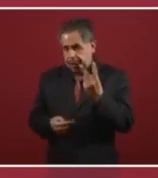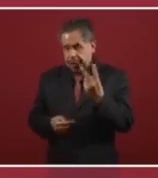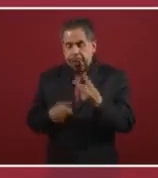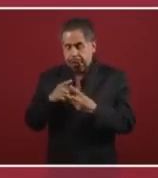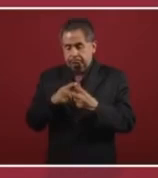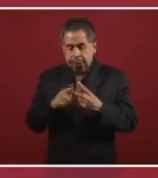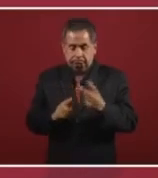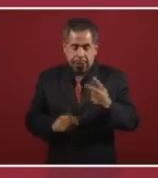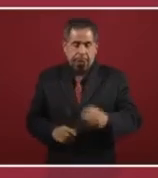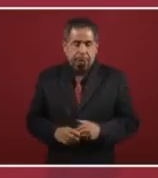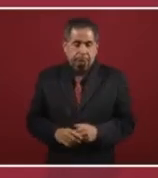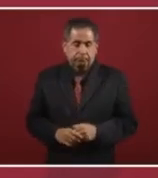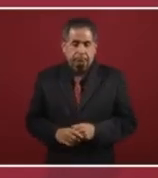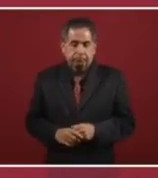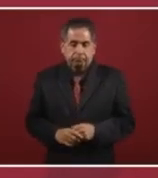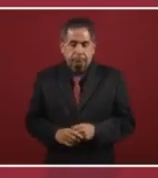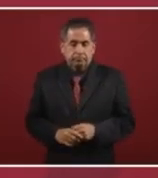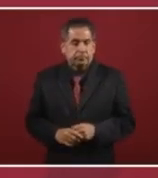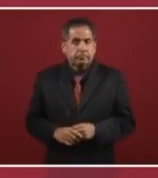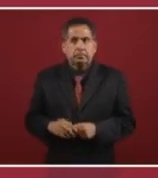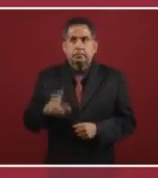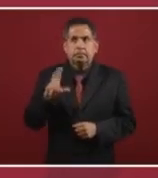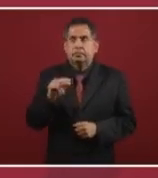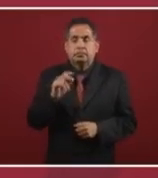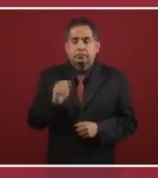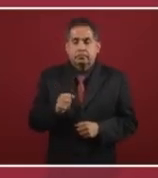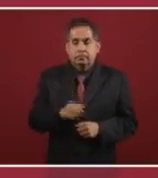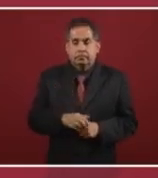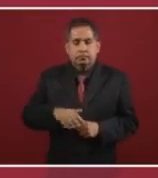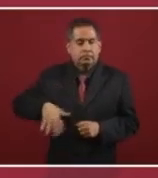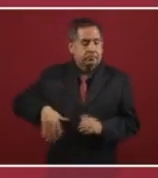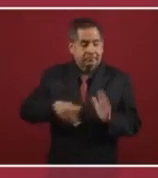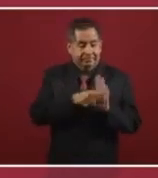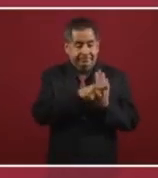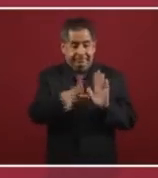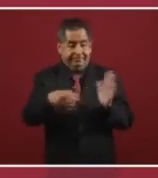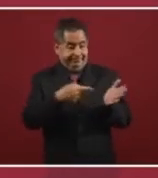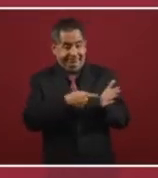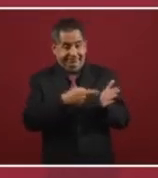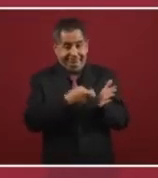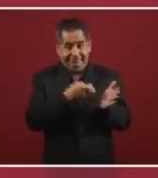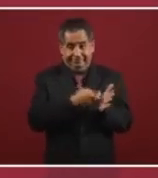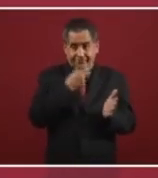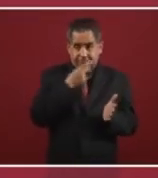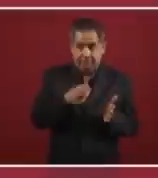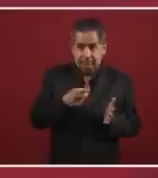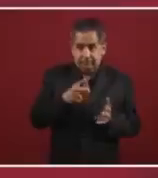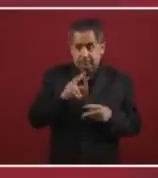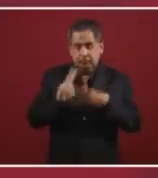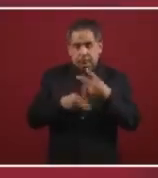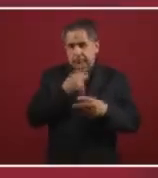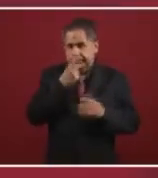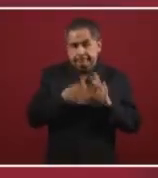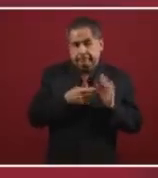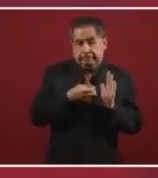ingresos. No es como lo sostiene un periódico, que no lo voy a